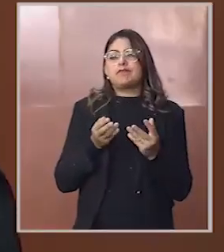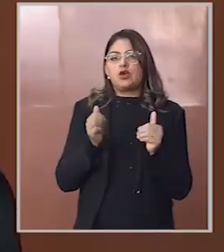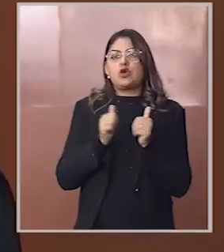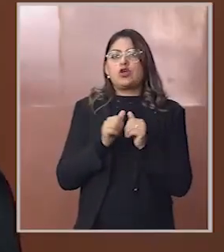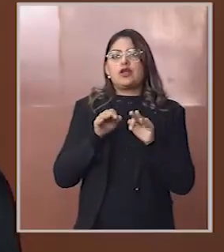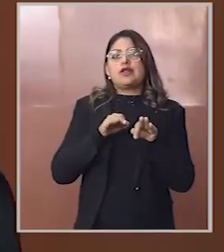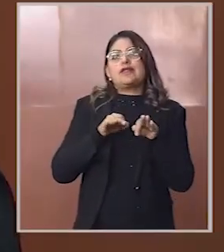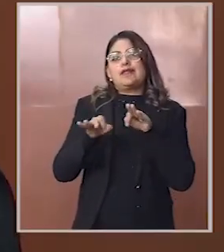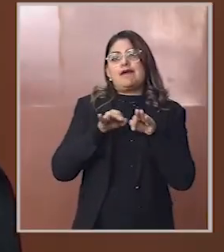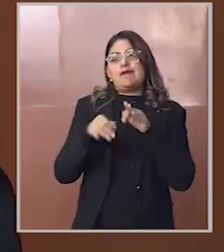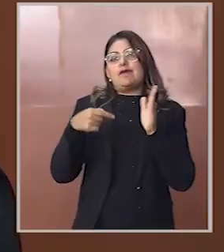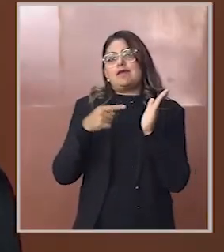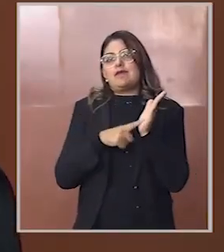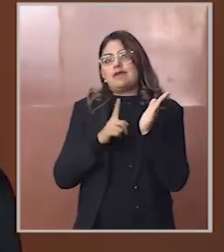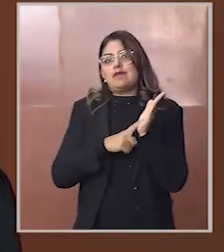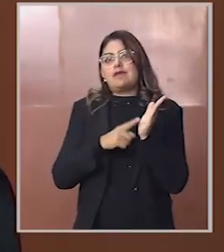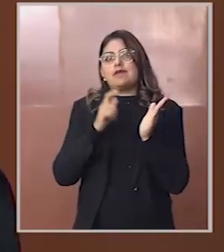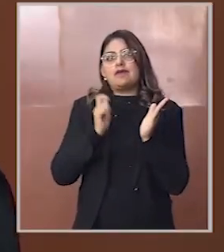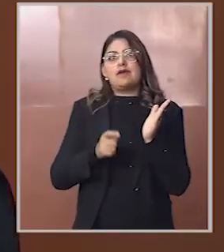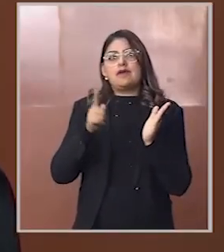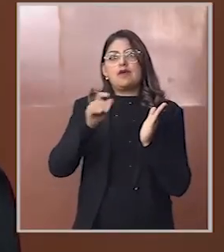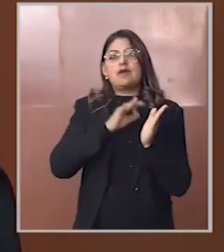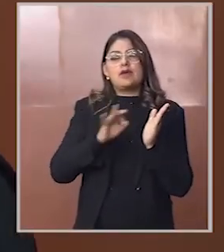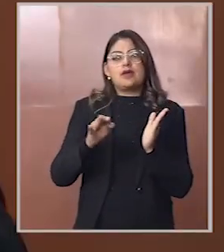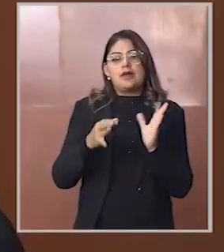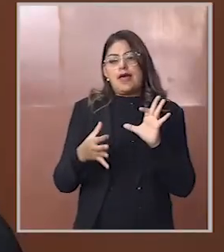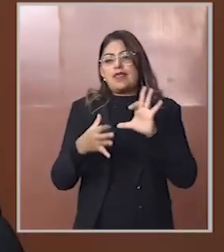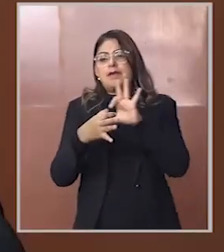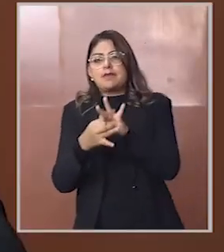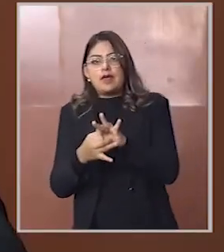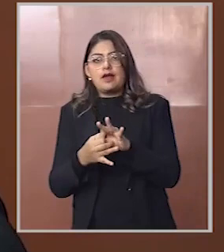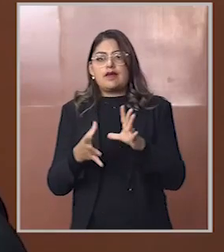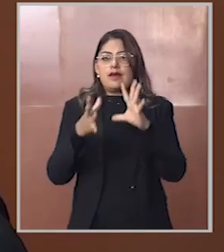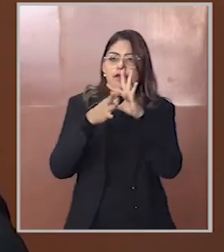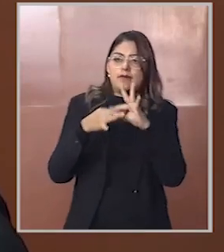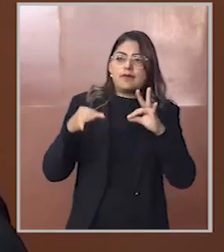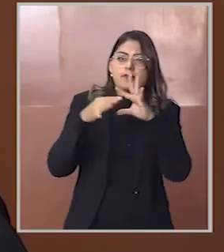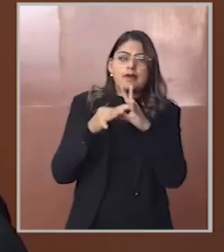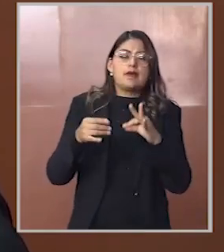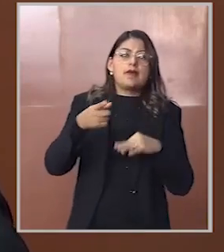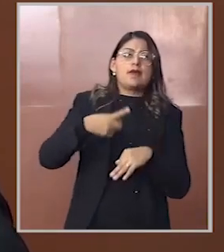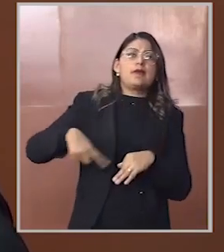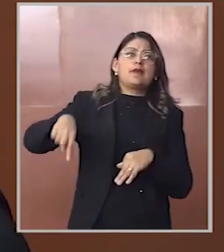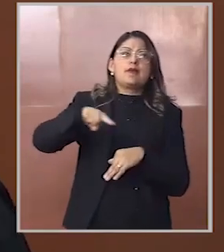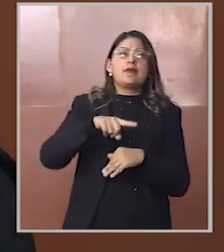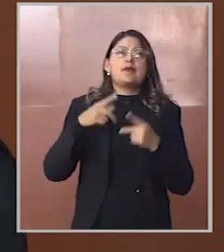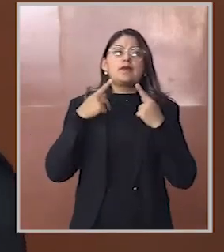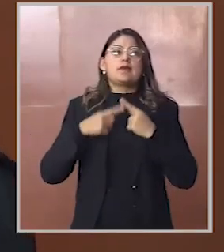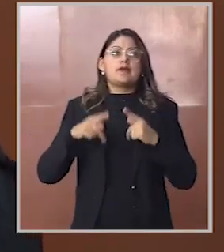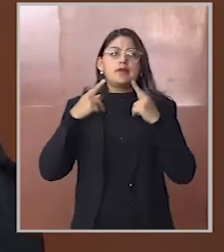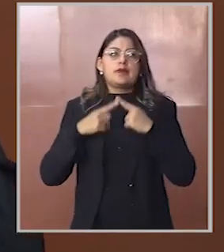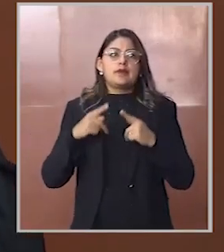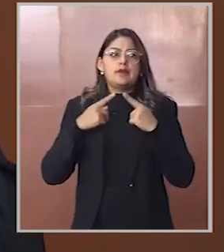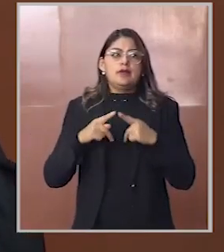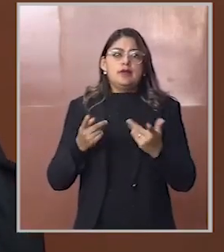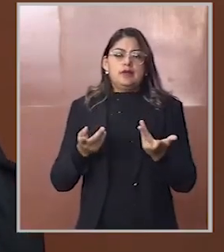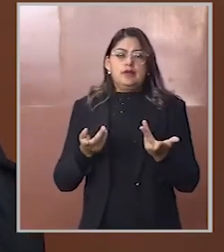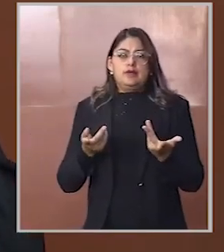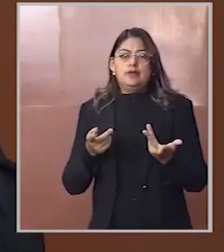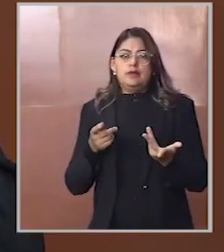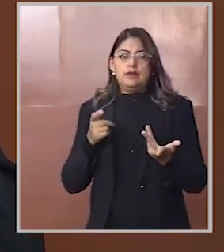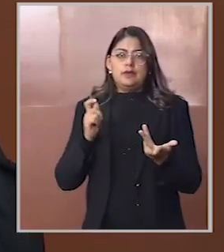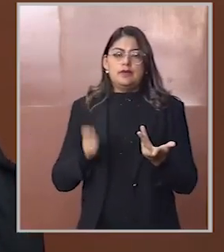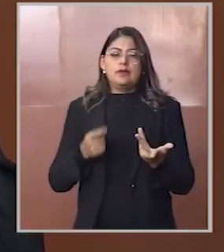a dudas de acercamiento de de adaptar de explicar en la lengua de los pueblos Qué es la administración de Justicia